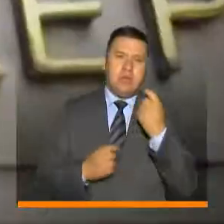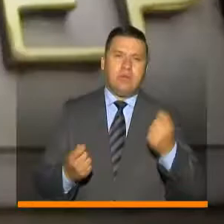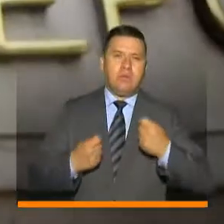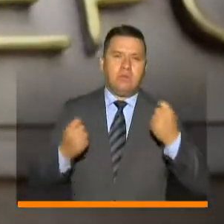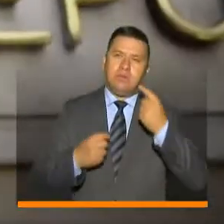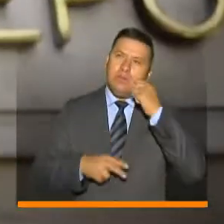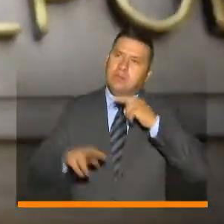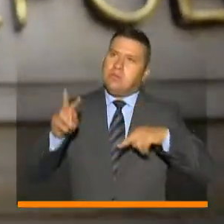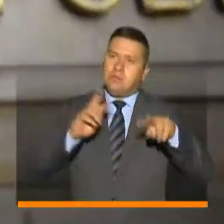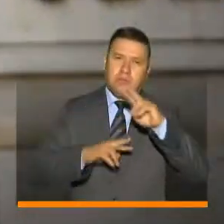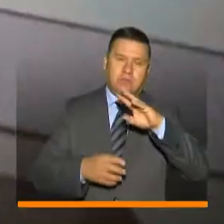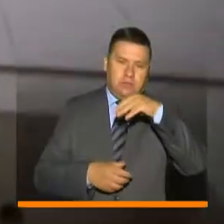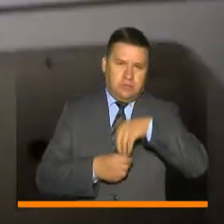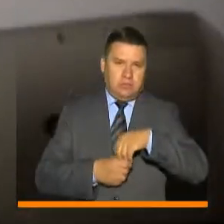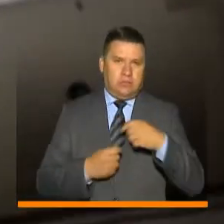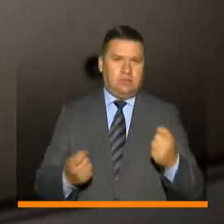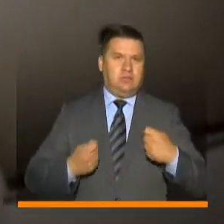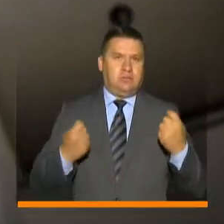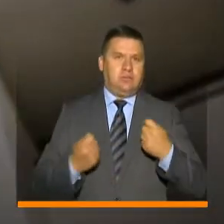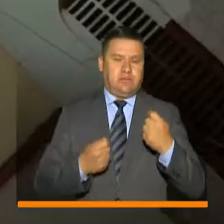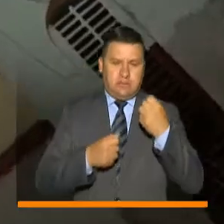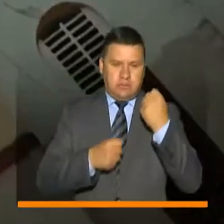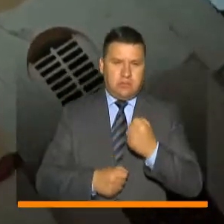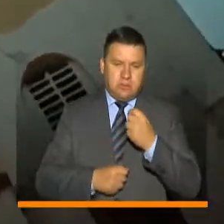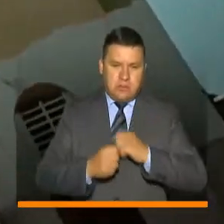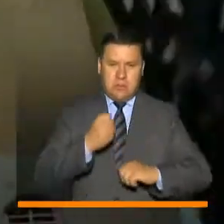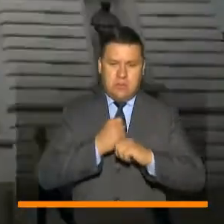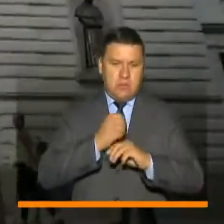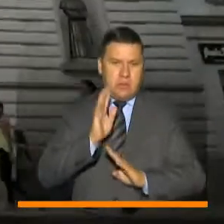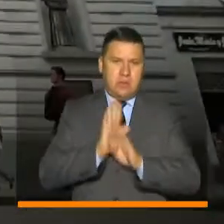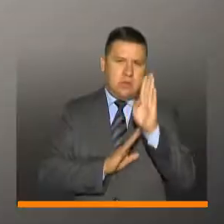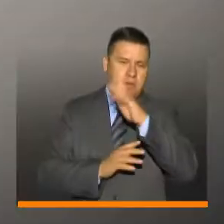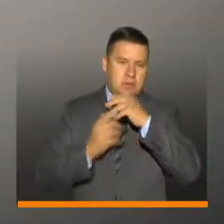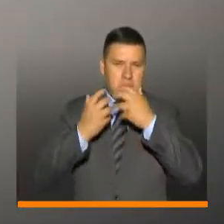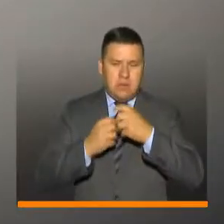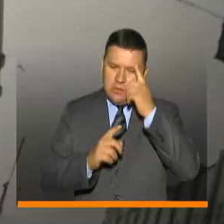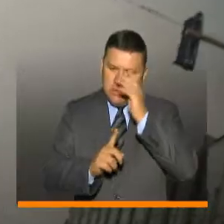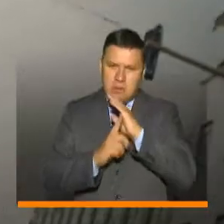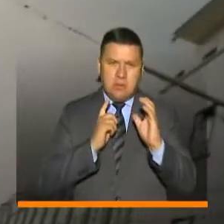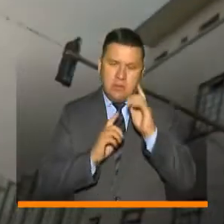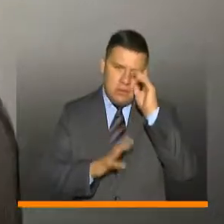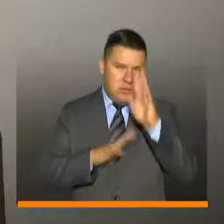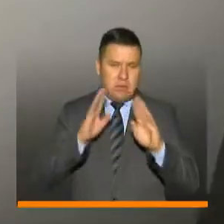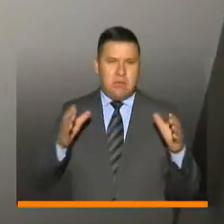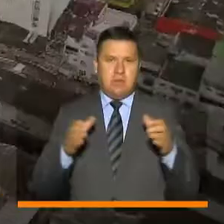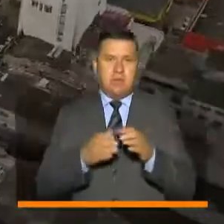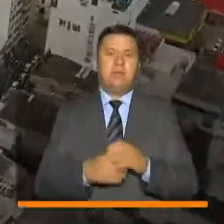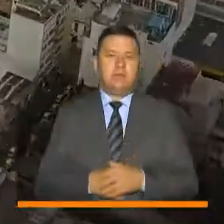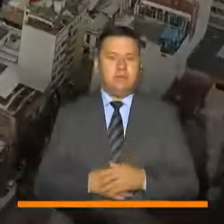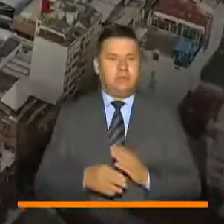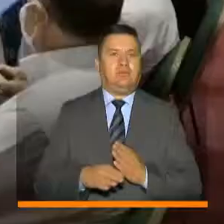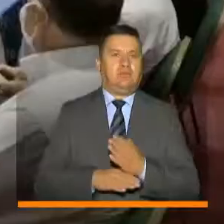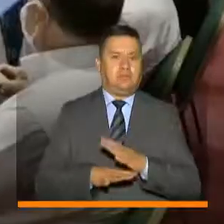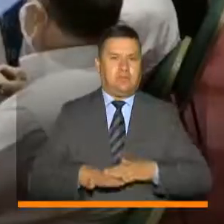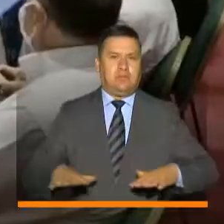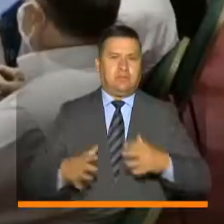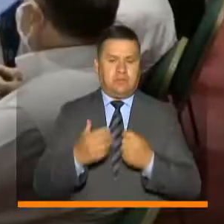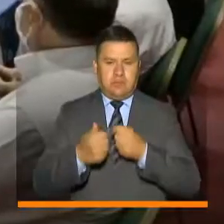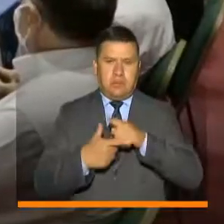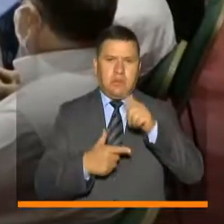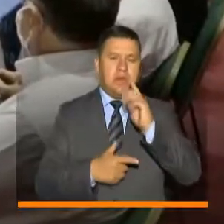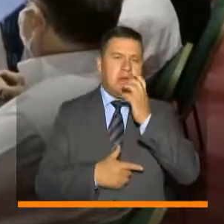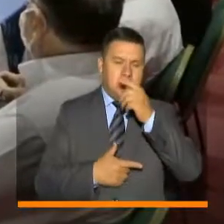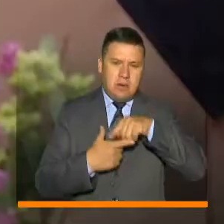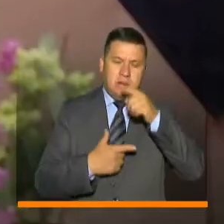fomentar el turismo cultural, promover el patrimonio y apoyar el desarrollo de las industrias culturales y creativas. A través de la línea de economía